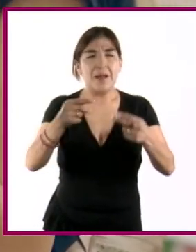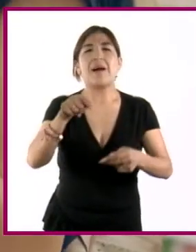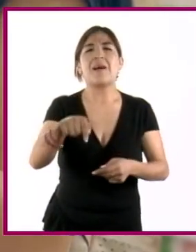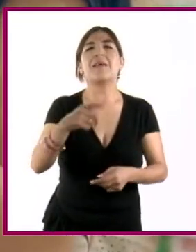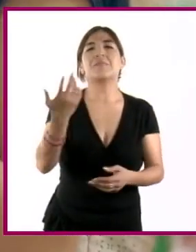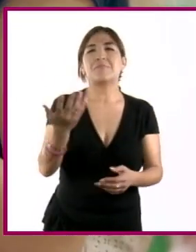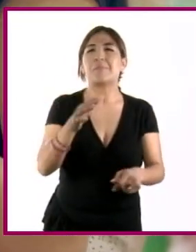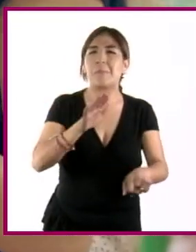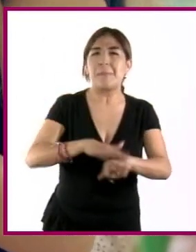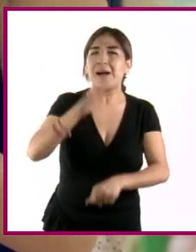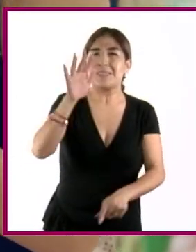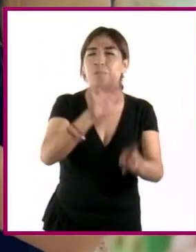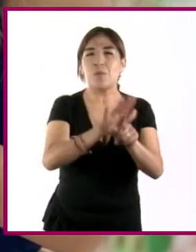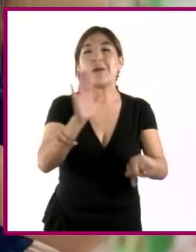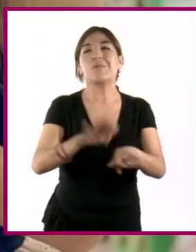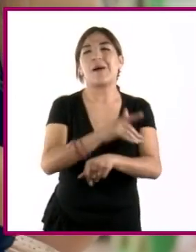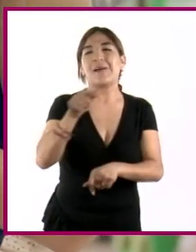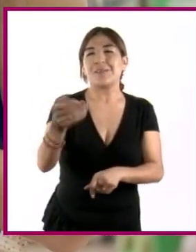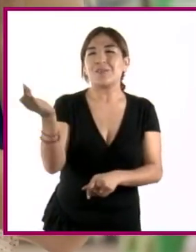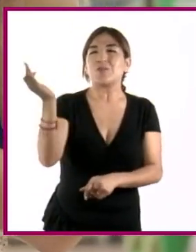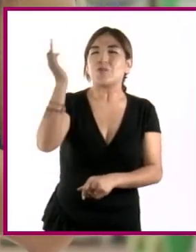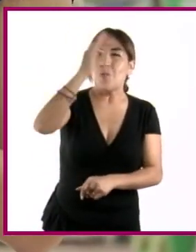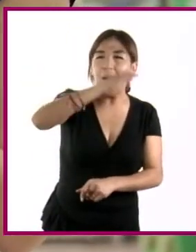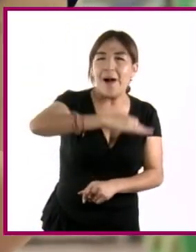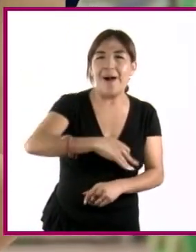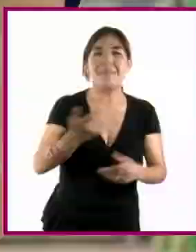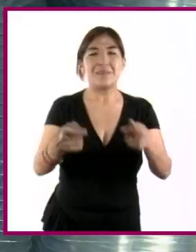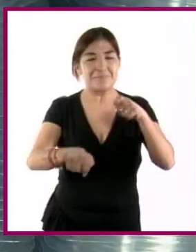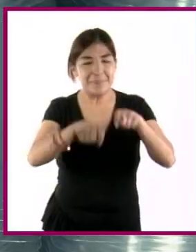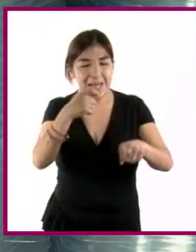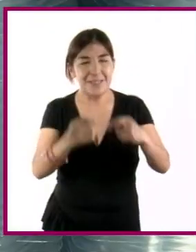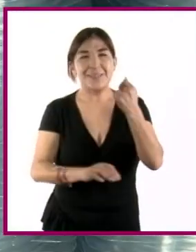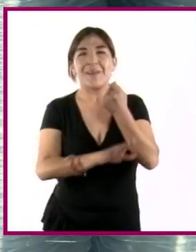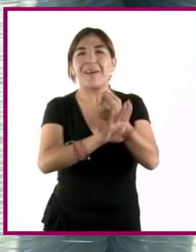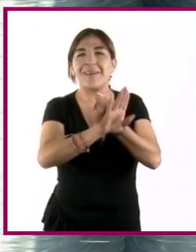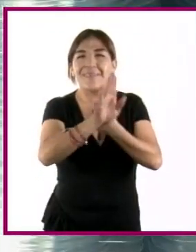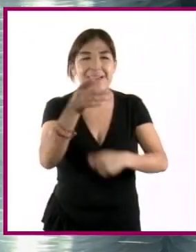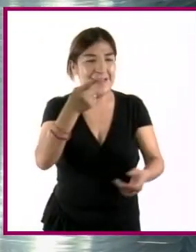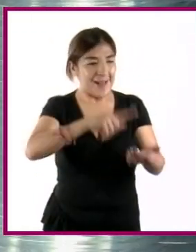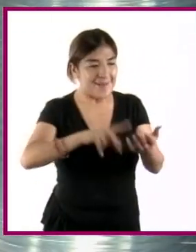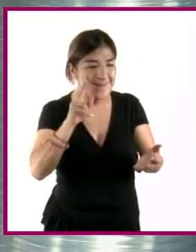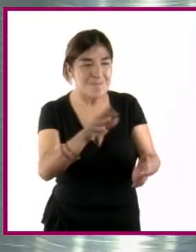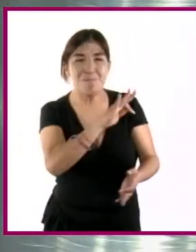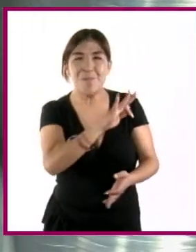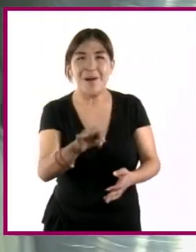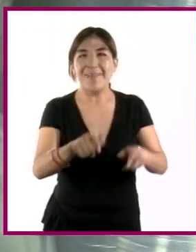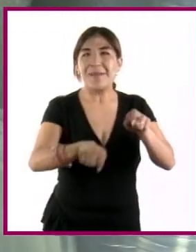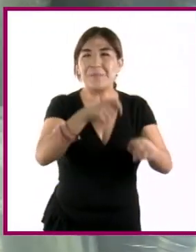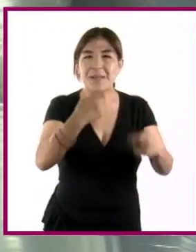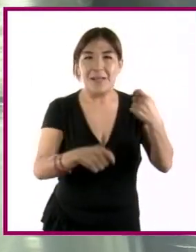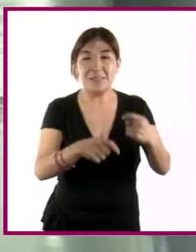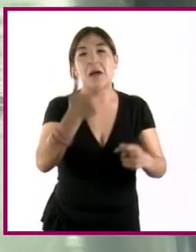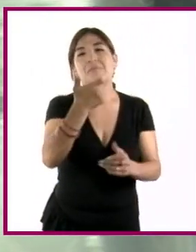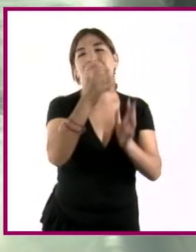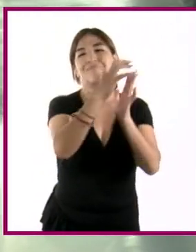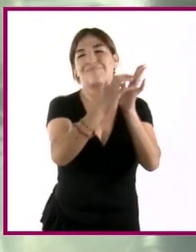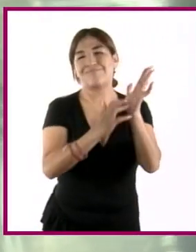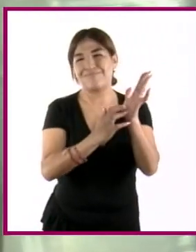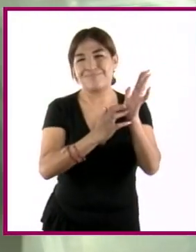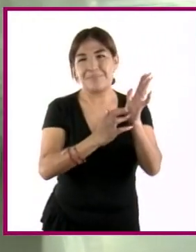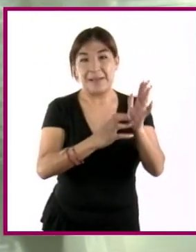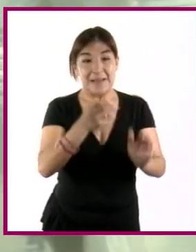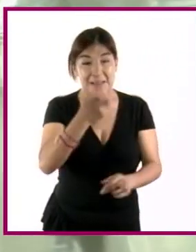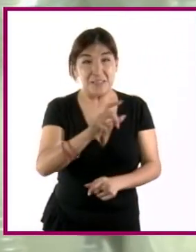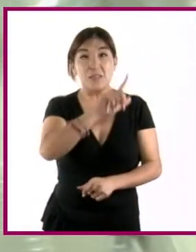ligereza, resistencia, transparencia y bajo costo. Sin embargo, esas mismas características